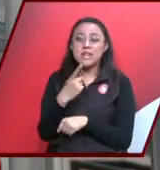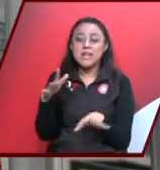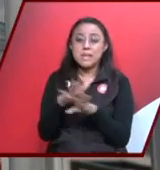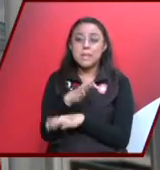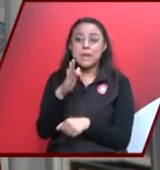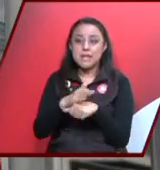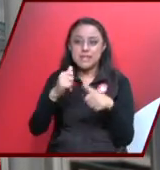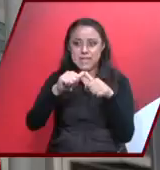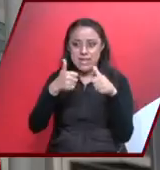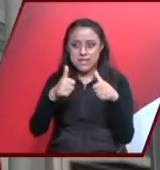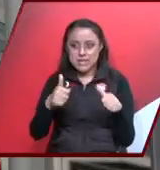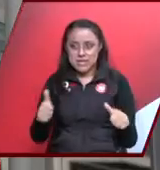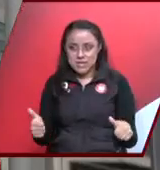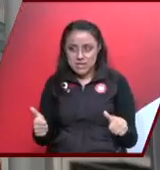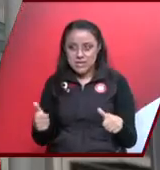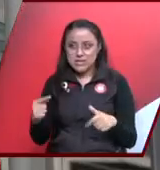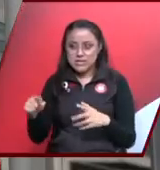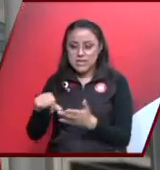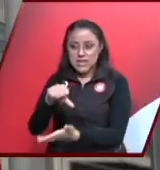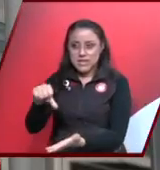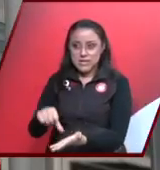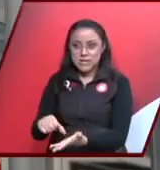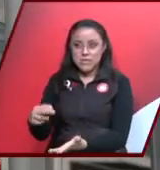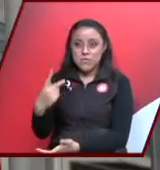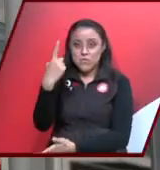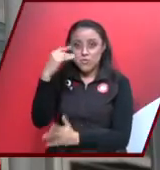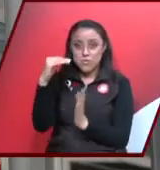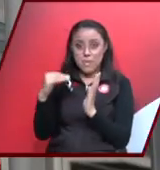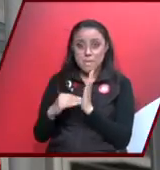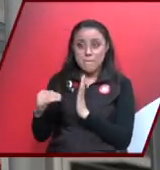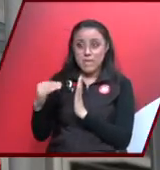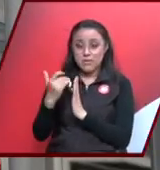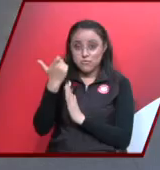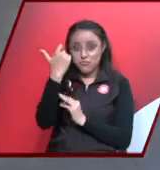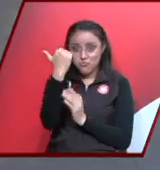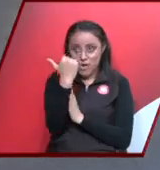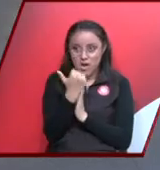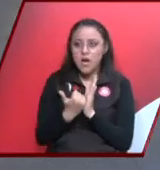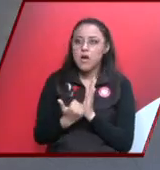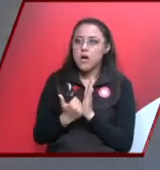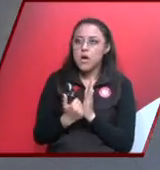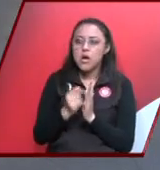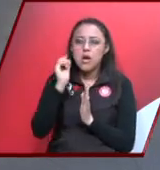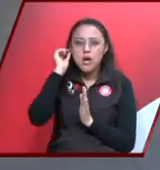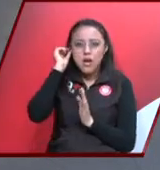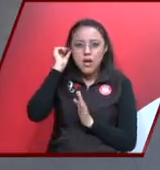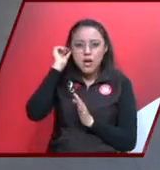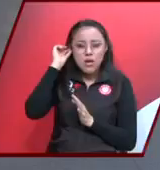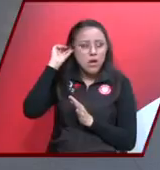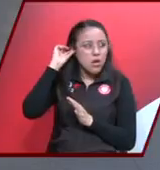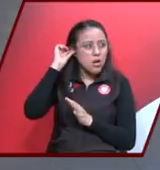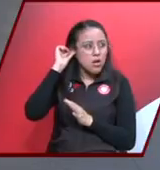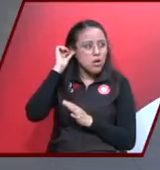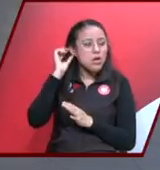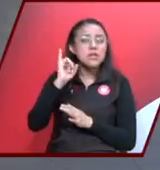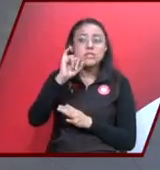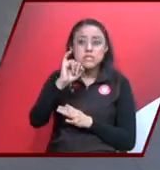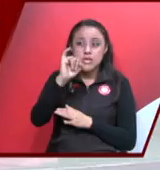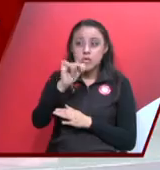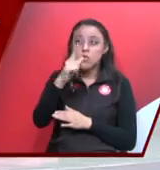mandé a hacer un artesano acá en el centro y mire, me ahorré 1,000,000. ¿Un millón de pesos? Sí. Es que es lo que leímos por ahí en información, que